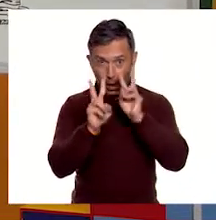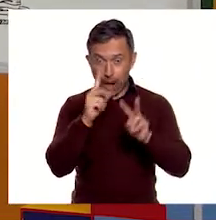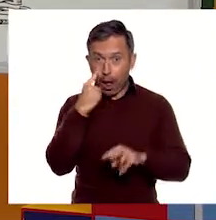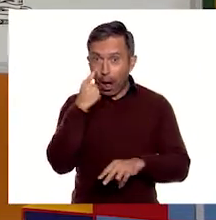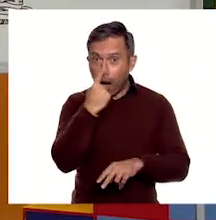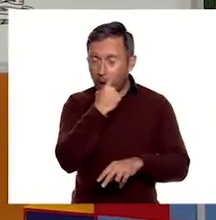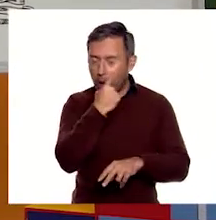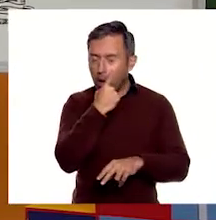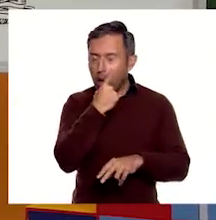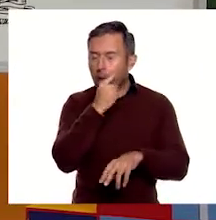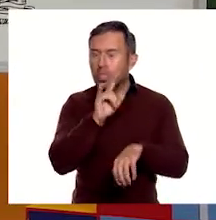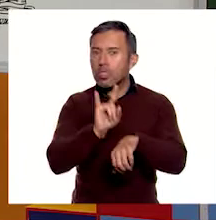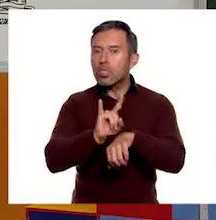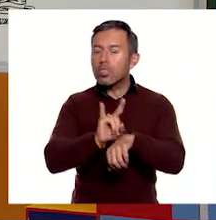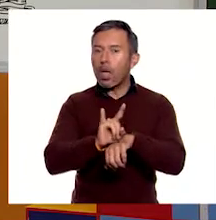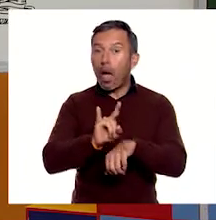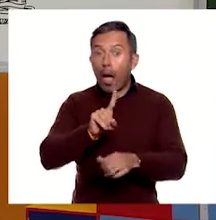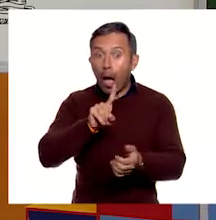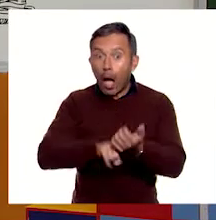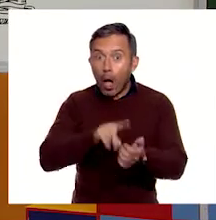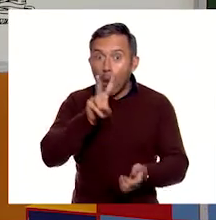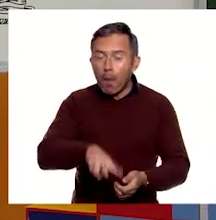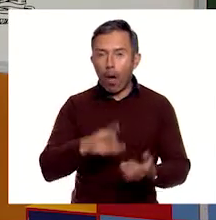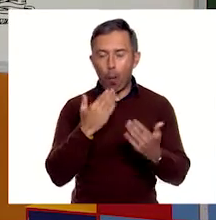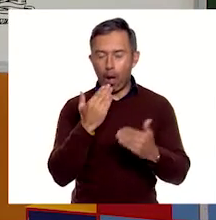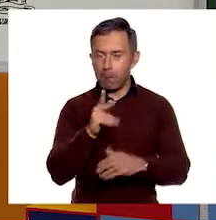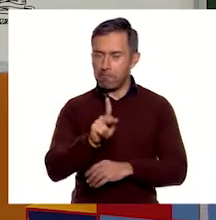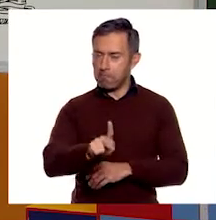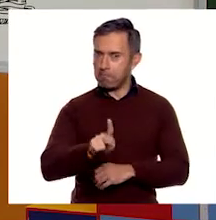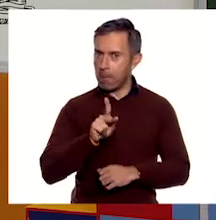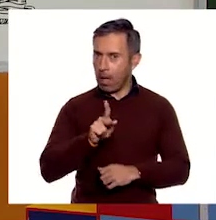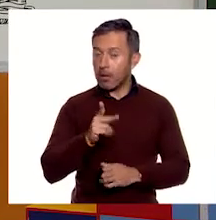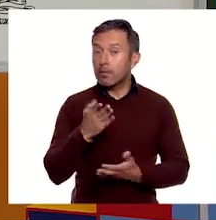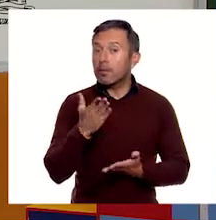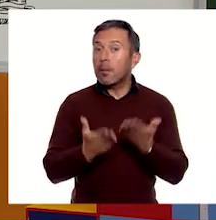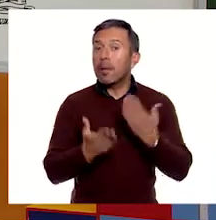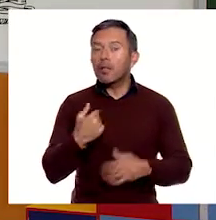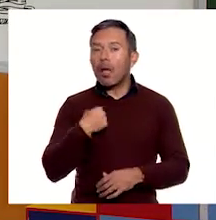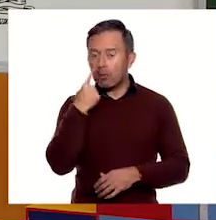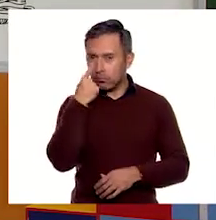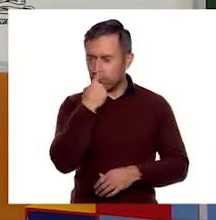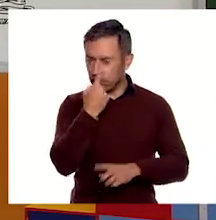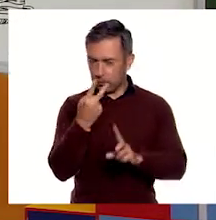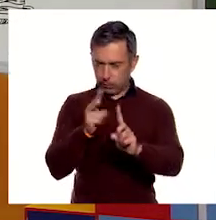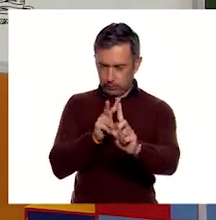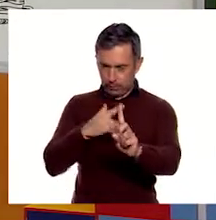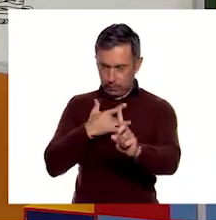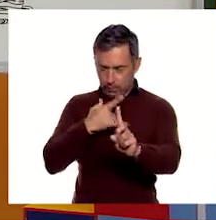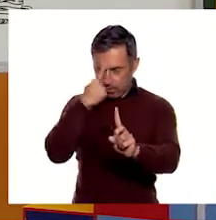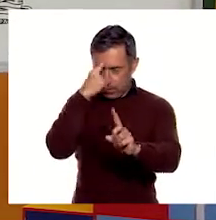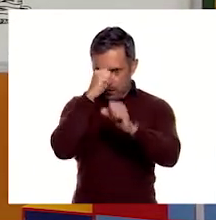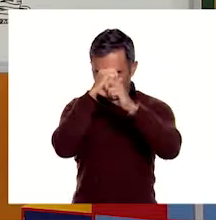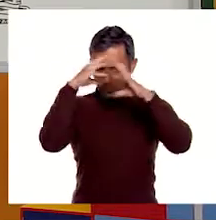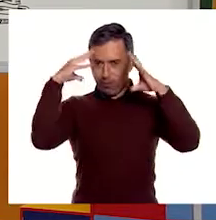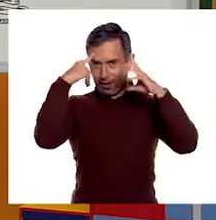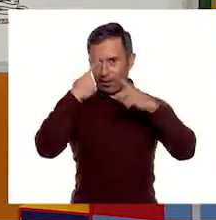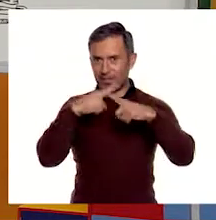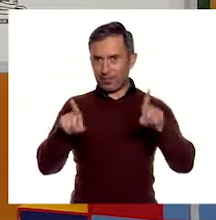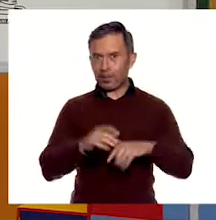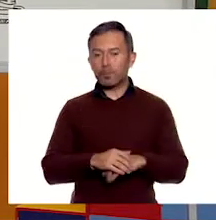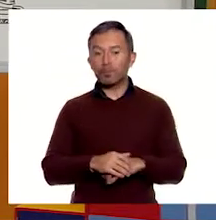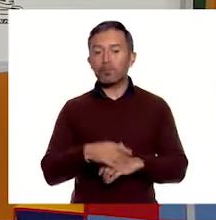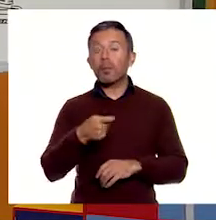a captar algo de acuerdo a nuestra percepción. Y bueno, y vamos a ver las primeras que